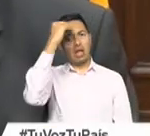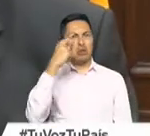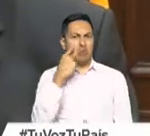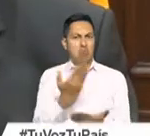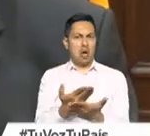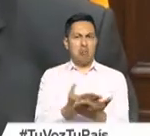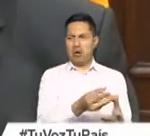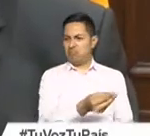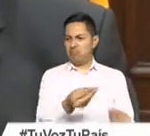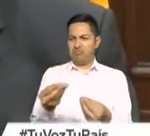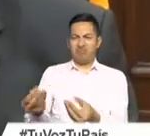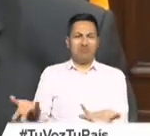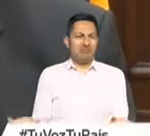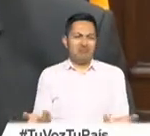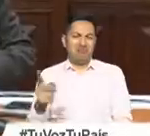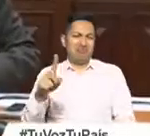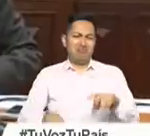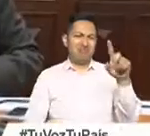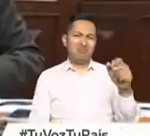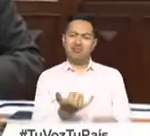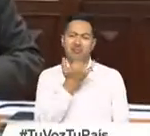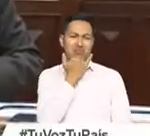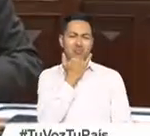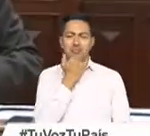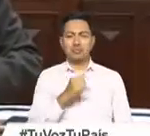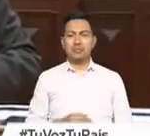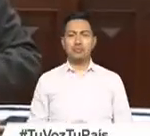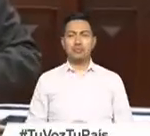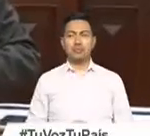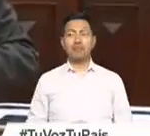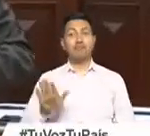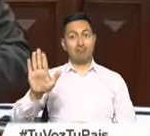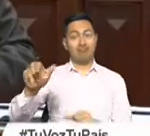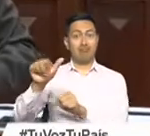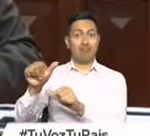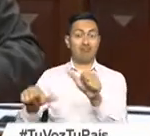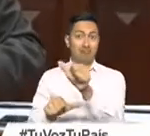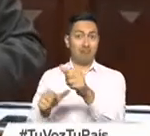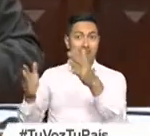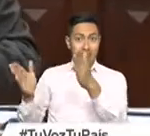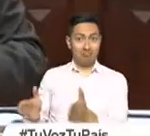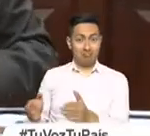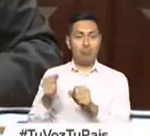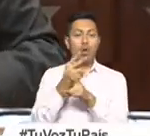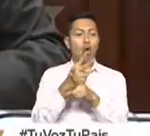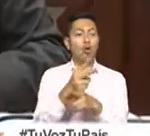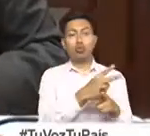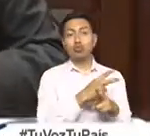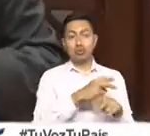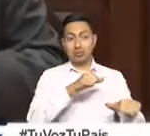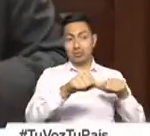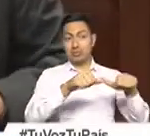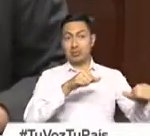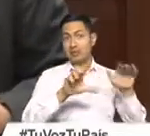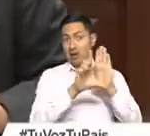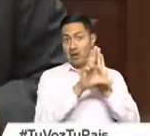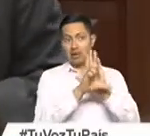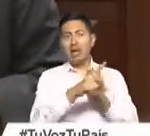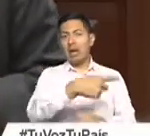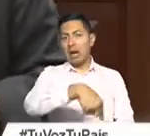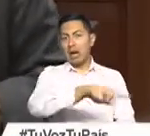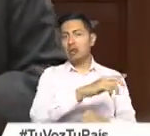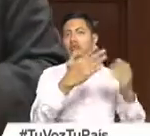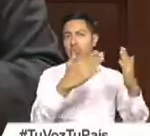propuesto como prueba esos juicios. Según el jurisconsulto, el Consejo de Administración Legislativa cuenta con todos